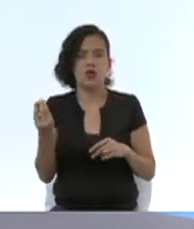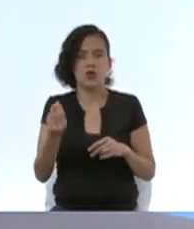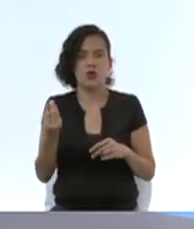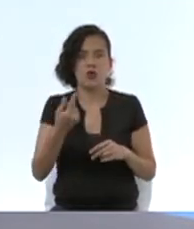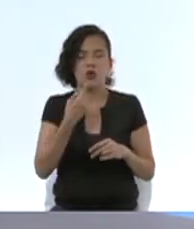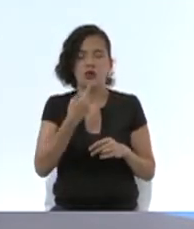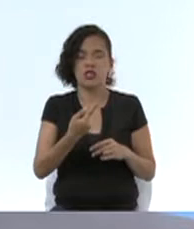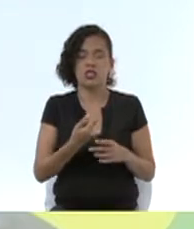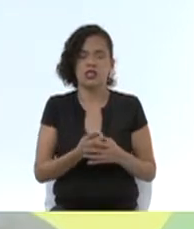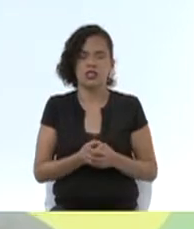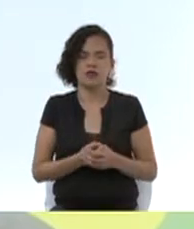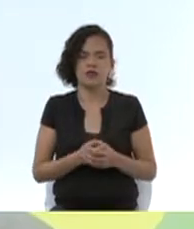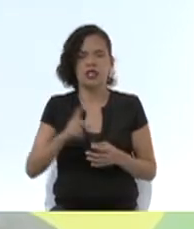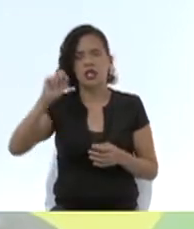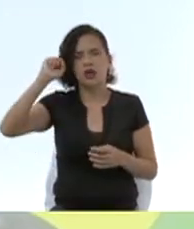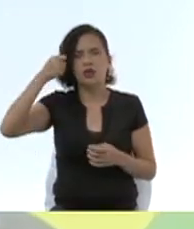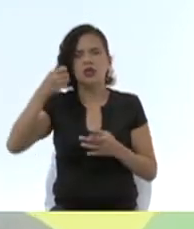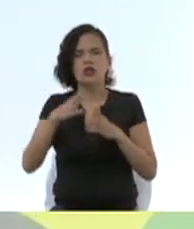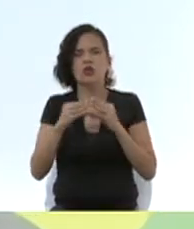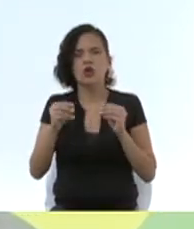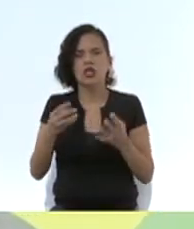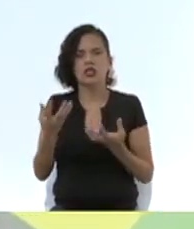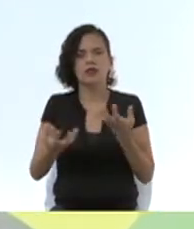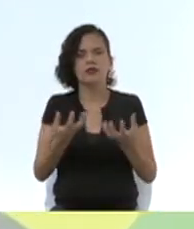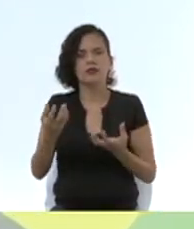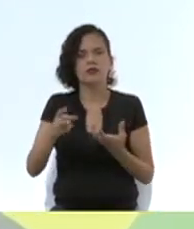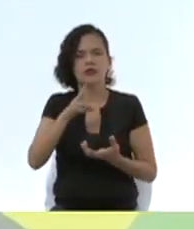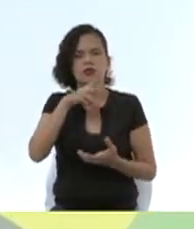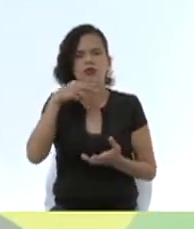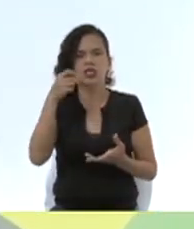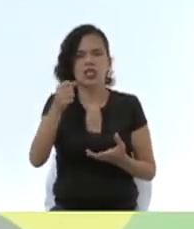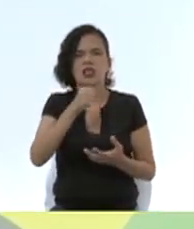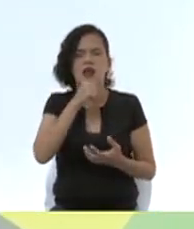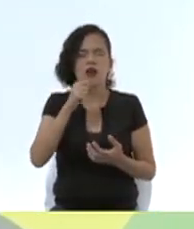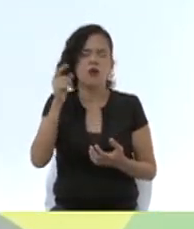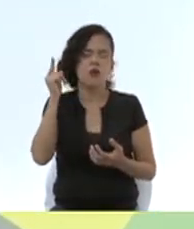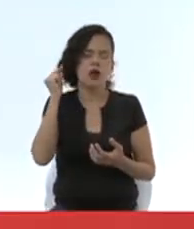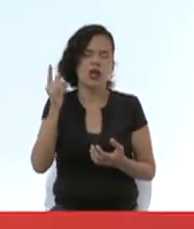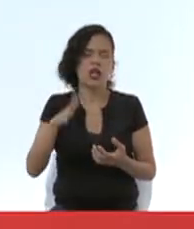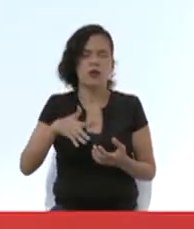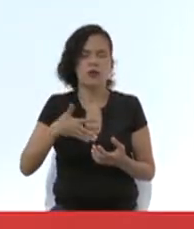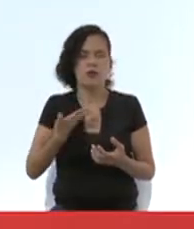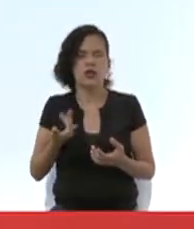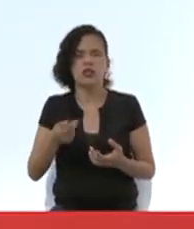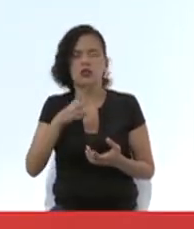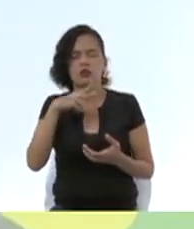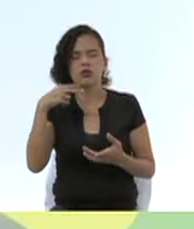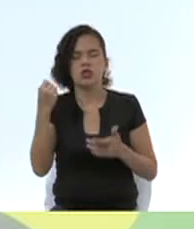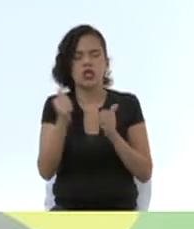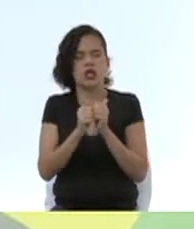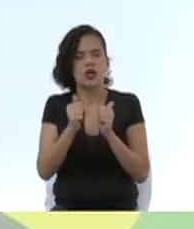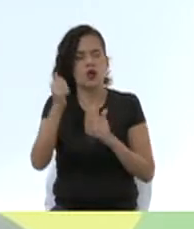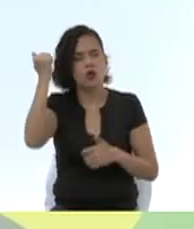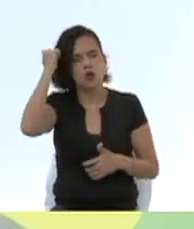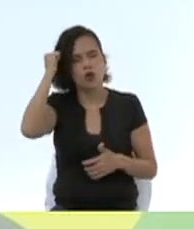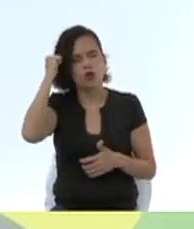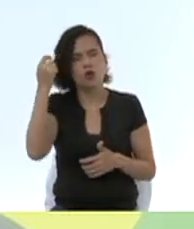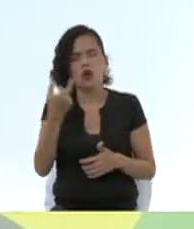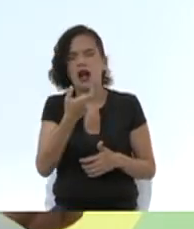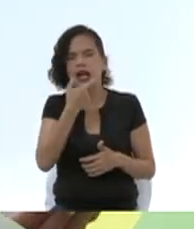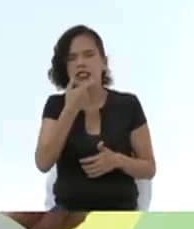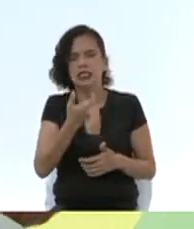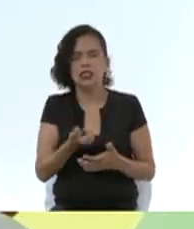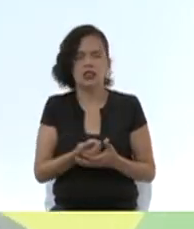dices, reviviendo todas esas recetas que son de la familia, de la abuela. Pueden ser conservas de coco, galletas. Pueden